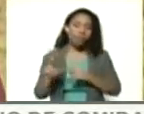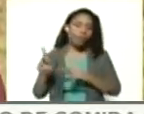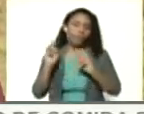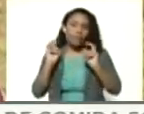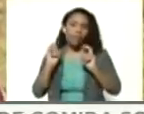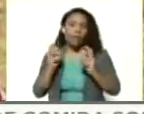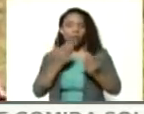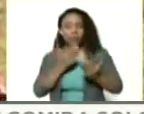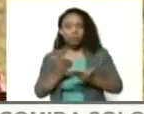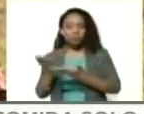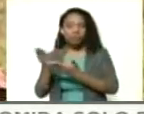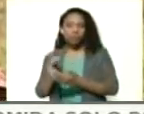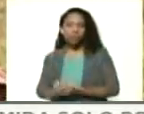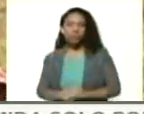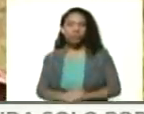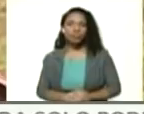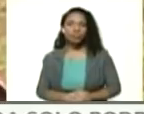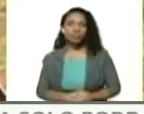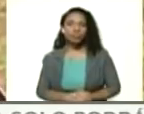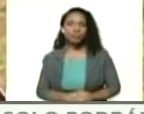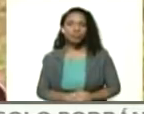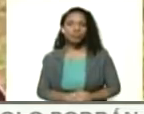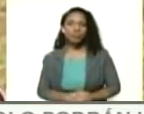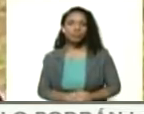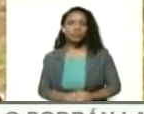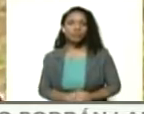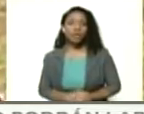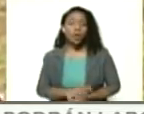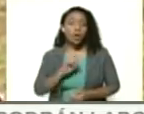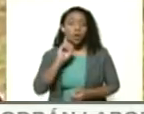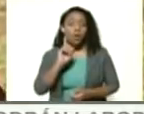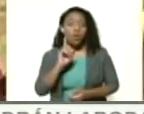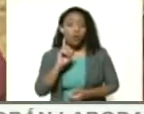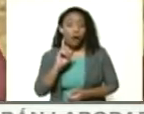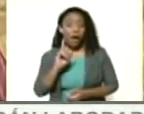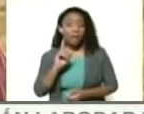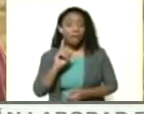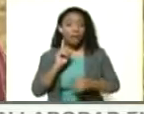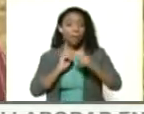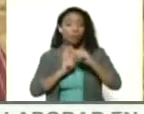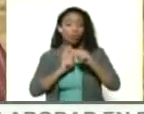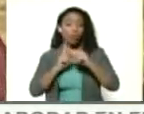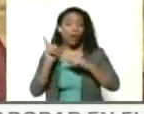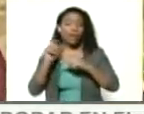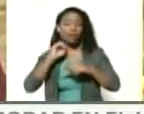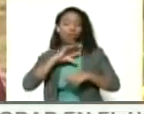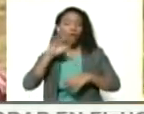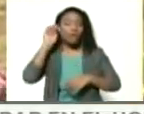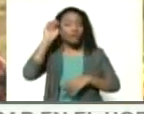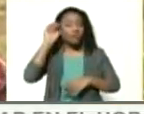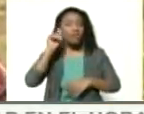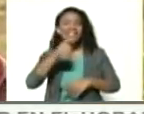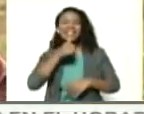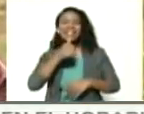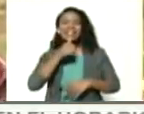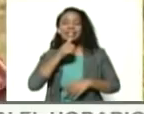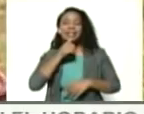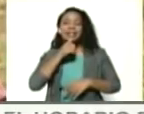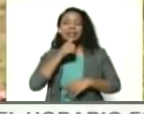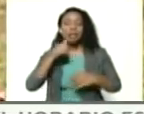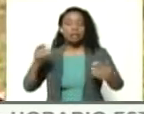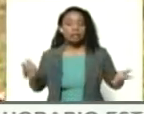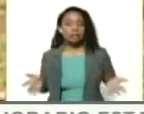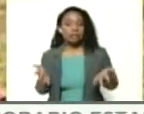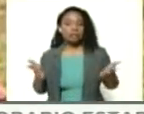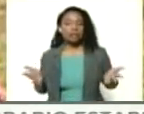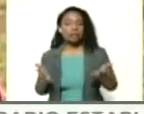continúa. Presidente, bueno, una de las ventajas que tienen o tendrán los historiadores del futuro y quienes se animen a